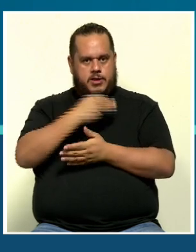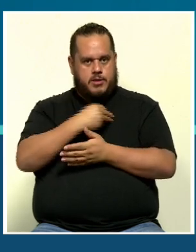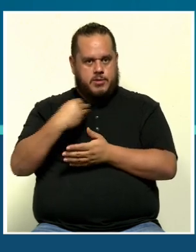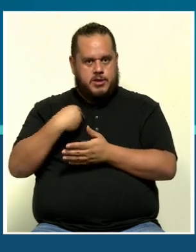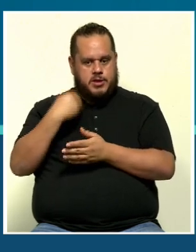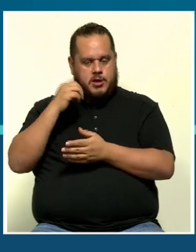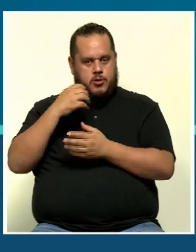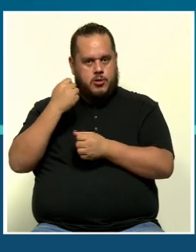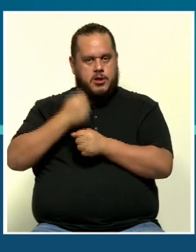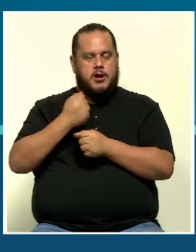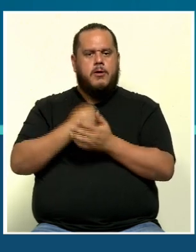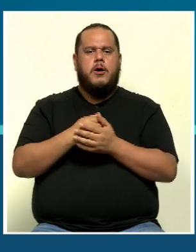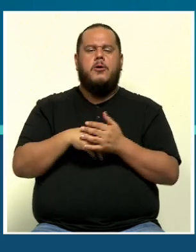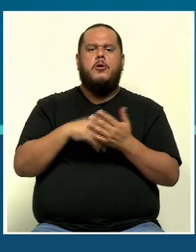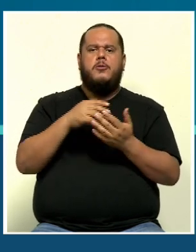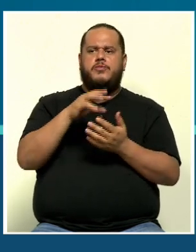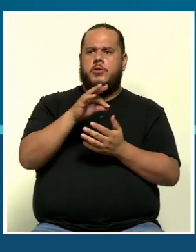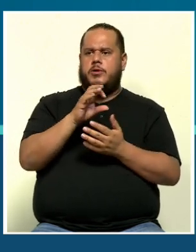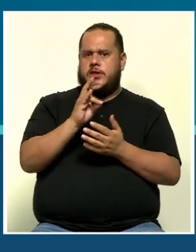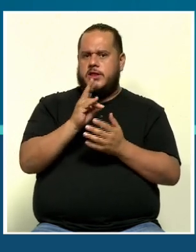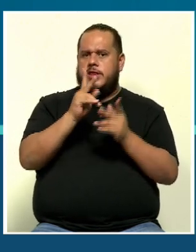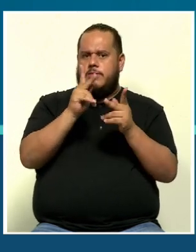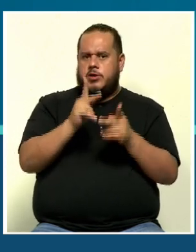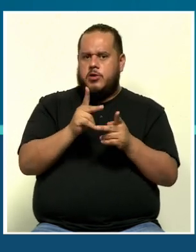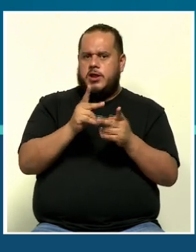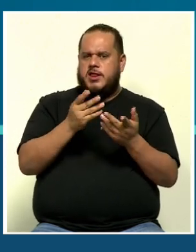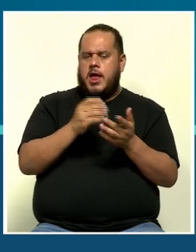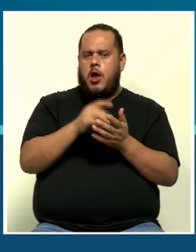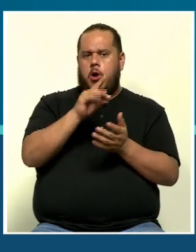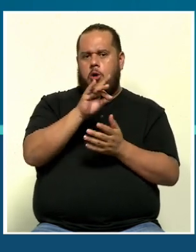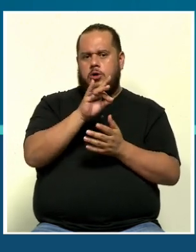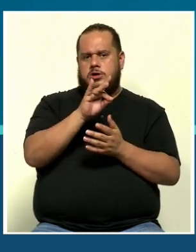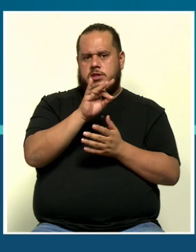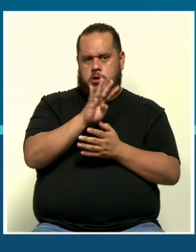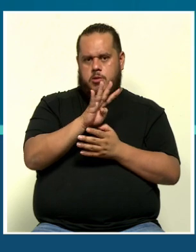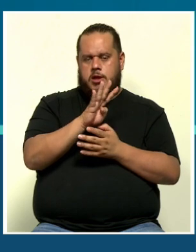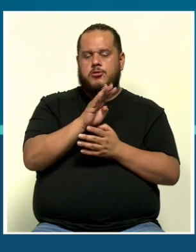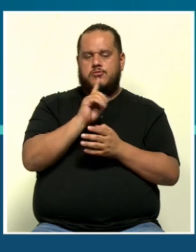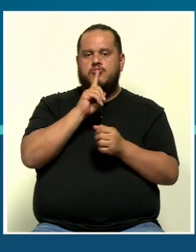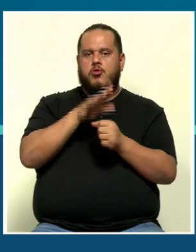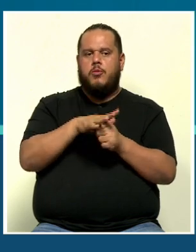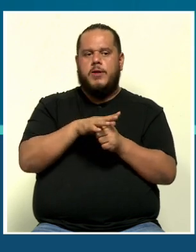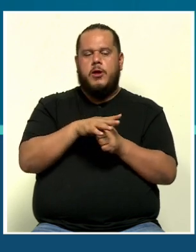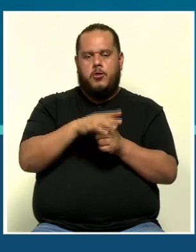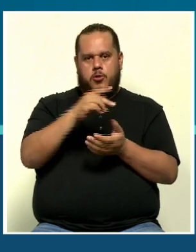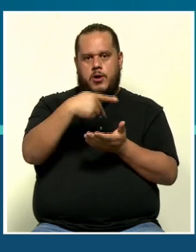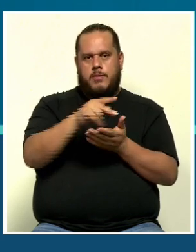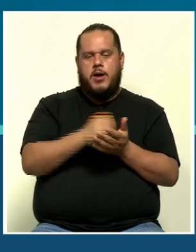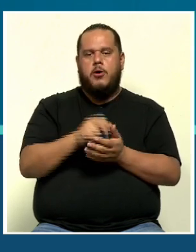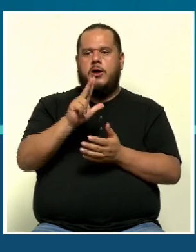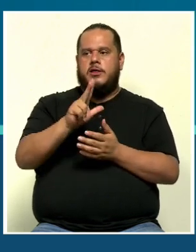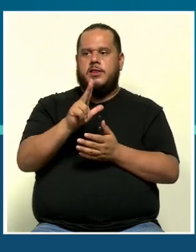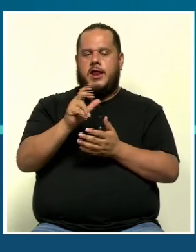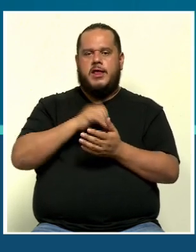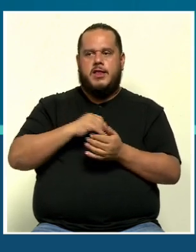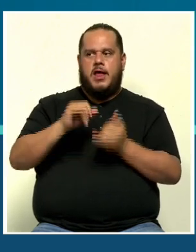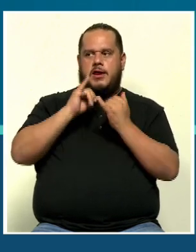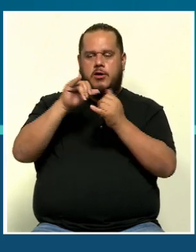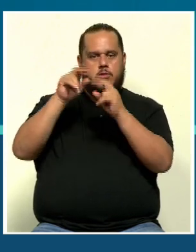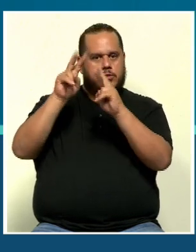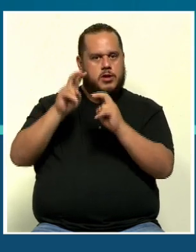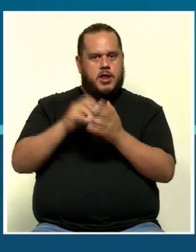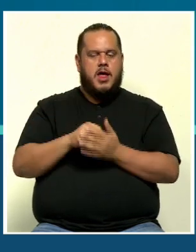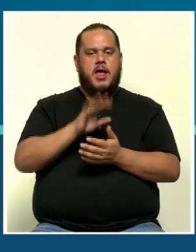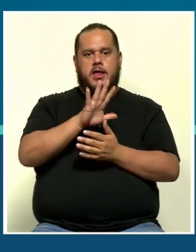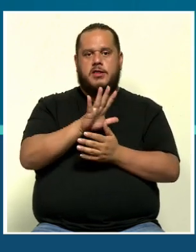97 personas empleadoras, de las que 84 cumplieron con el pago del aguinaldo, 3 presentaron recurso de revisión,